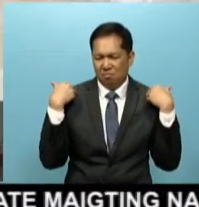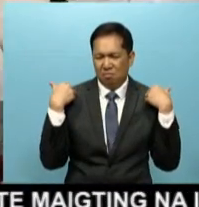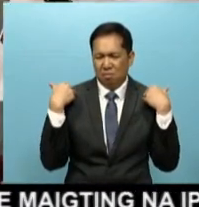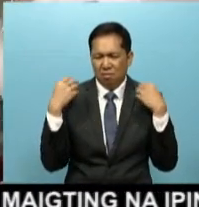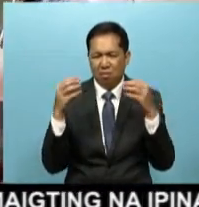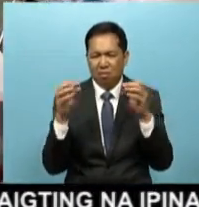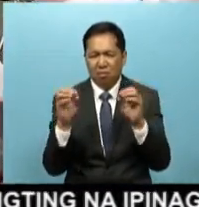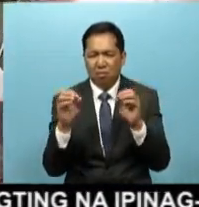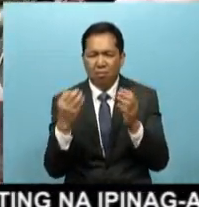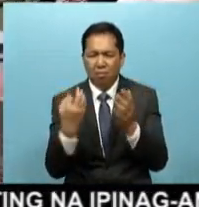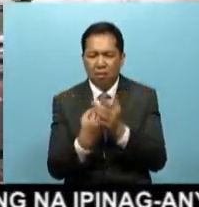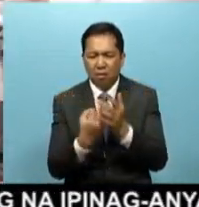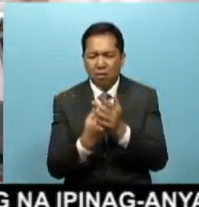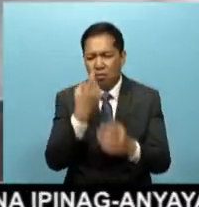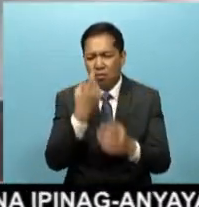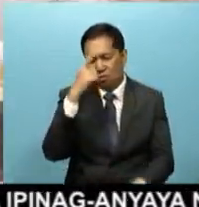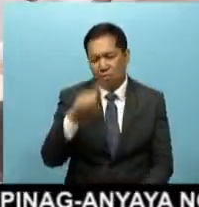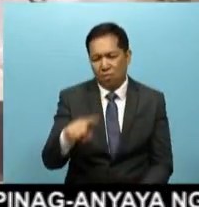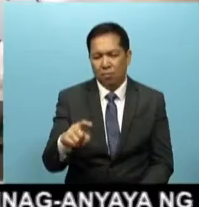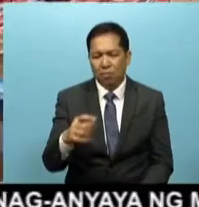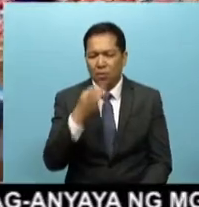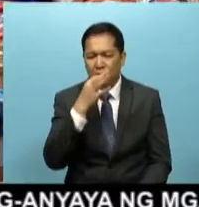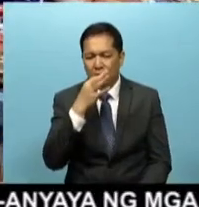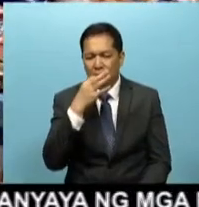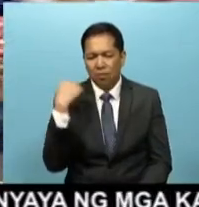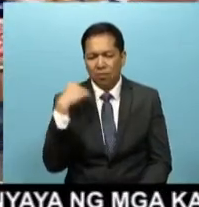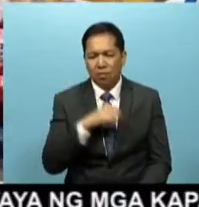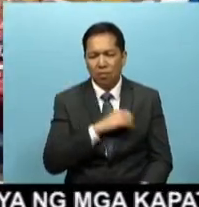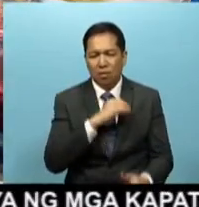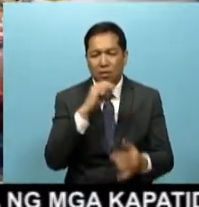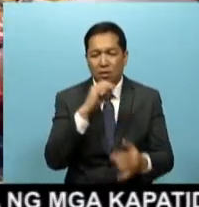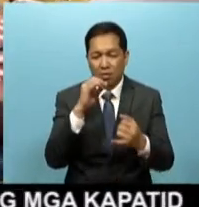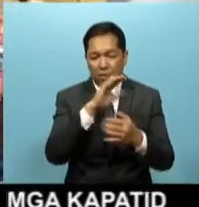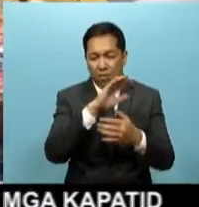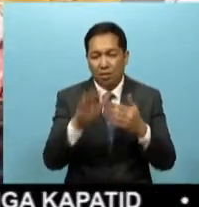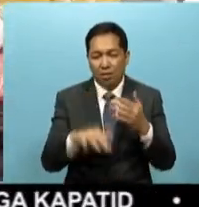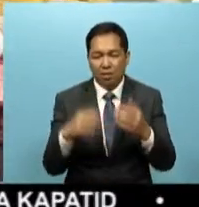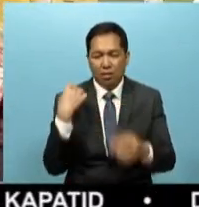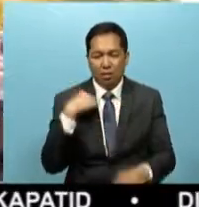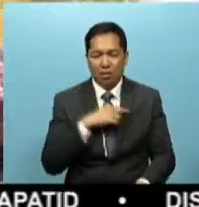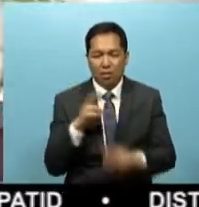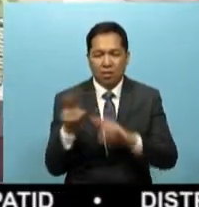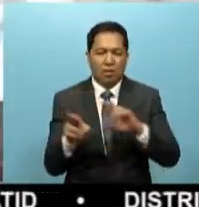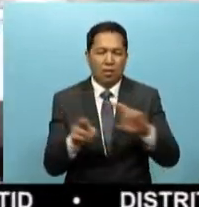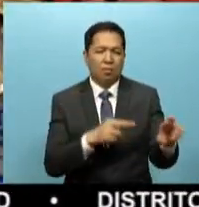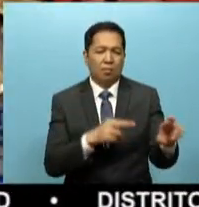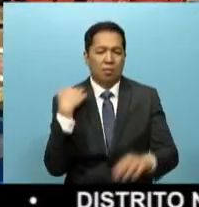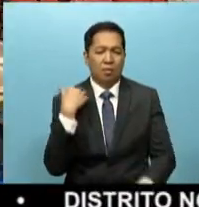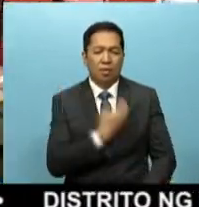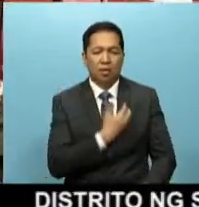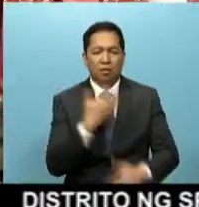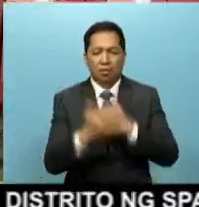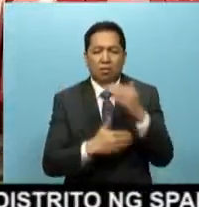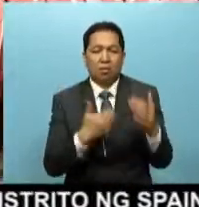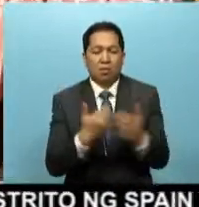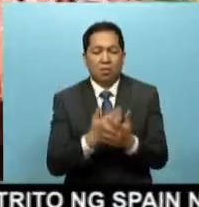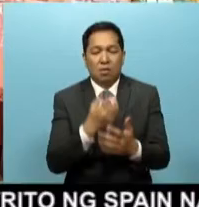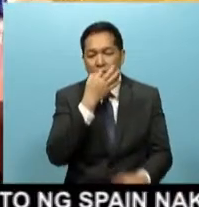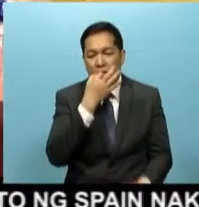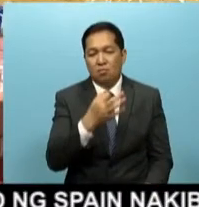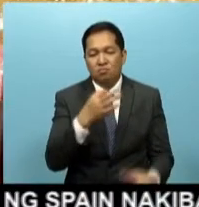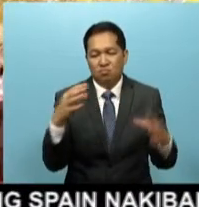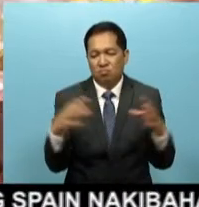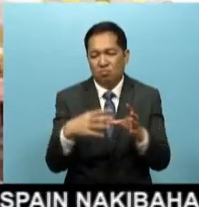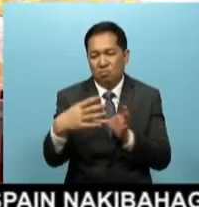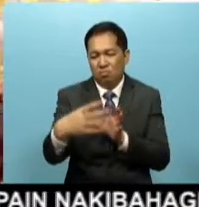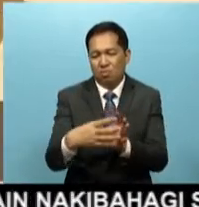que se necesita del día a día. Y por último, hemos quedado un día entre todos para poder empaquetar los